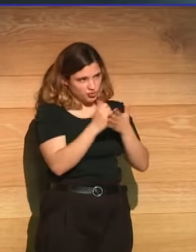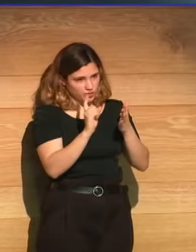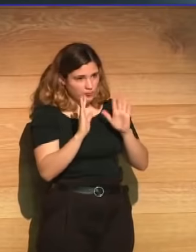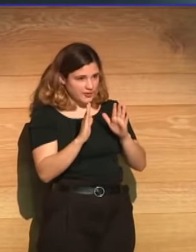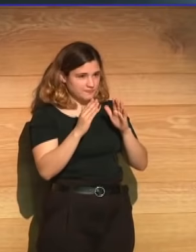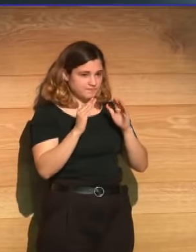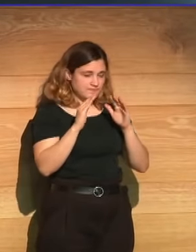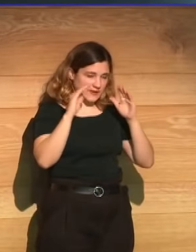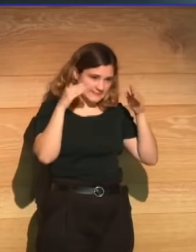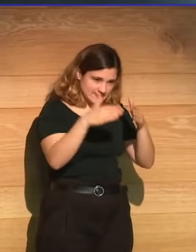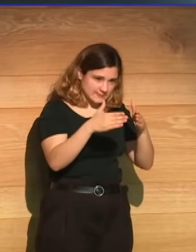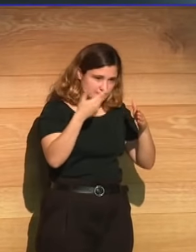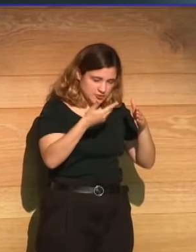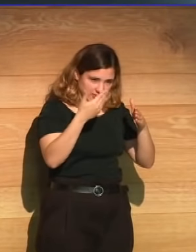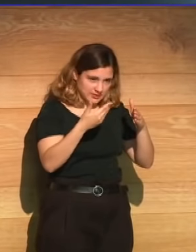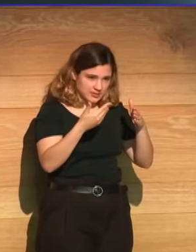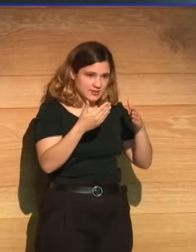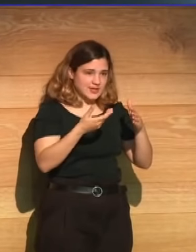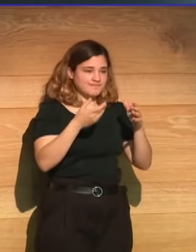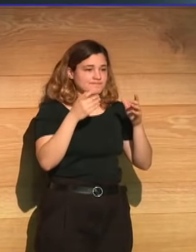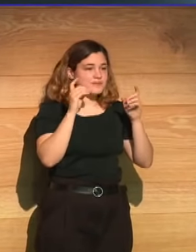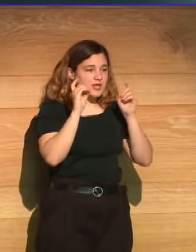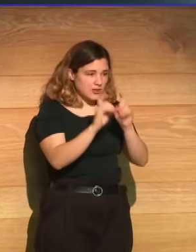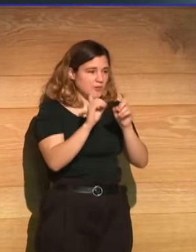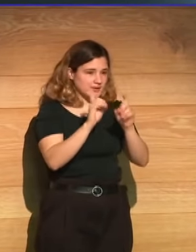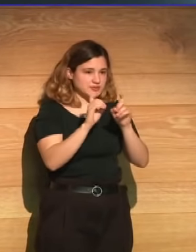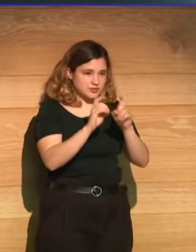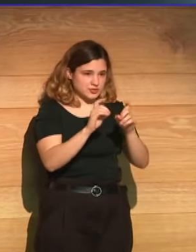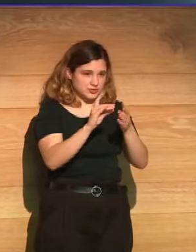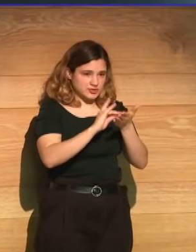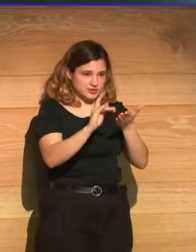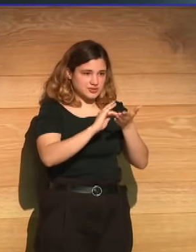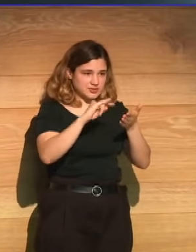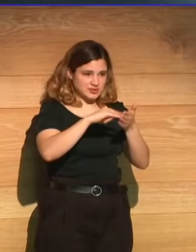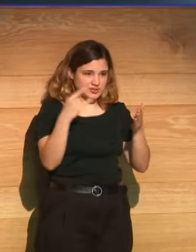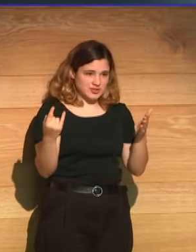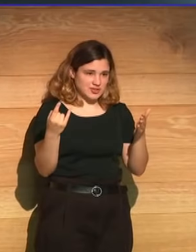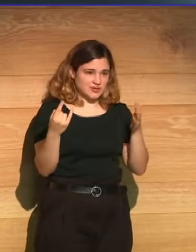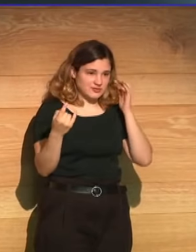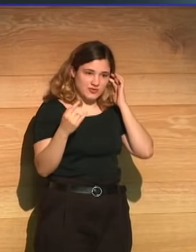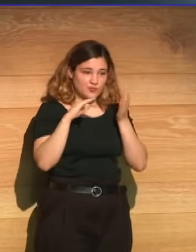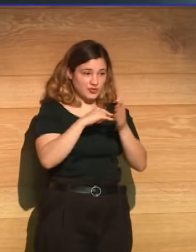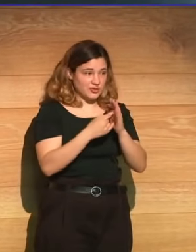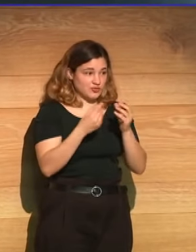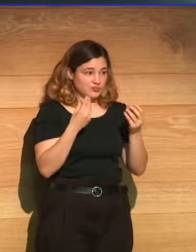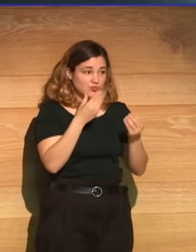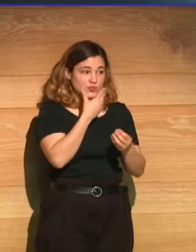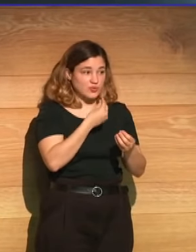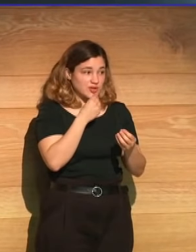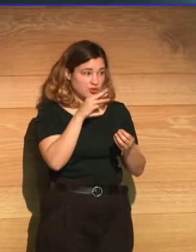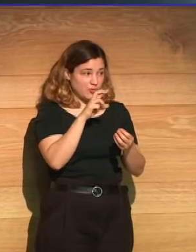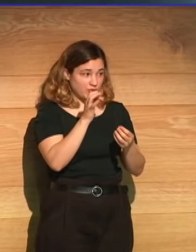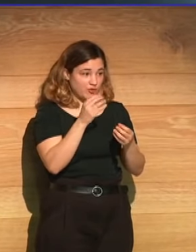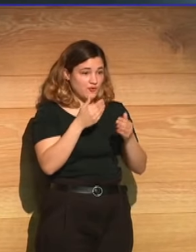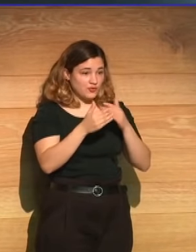debe centrarse en esas competencias educativas y digitales, que es el proyecto tan bonito que tenemos con Profuturo, que ha hecho, bueno,